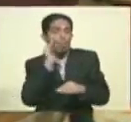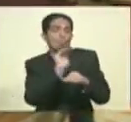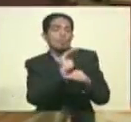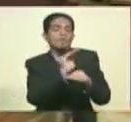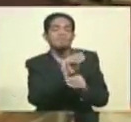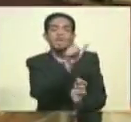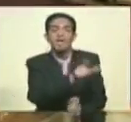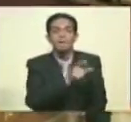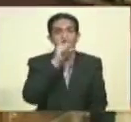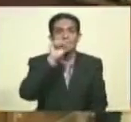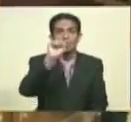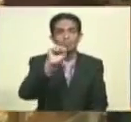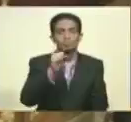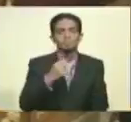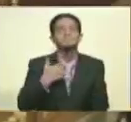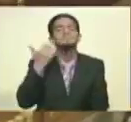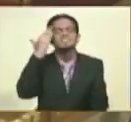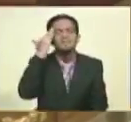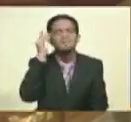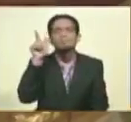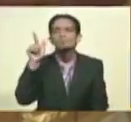Sabemos que no lo lograrán.